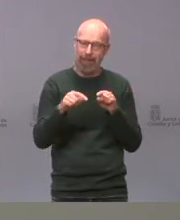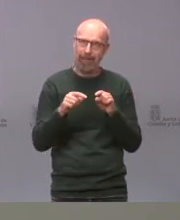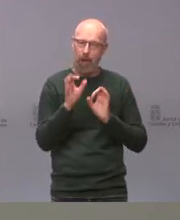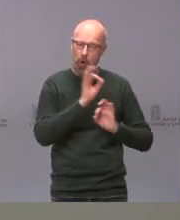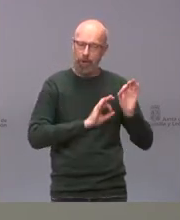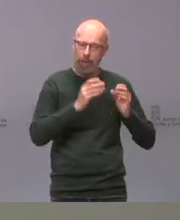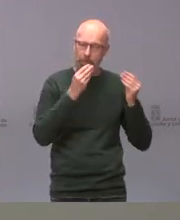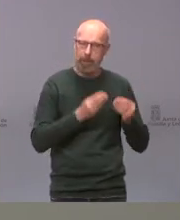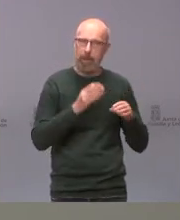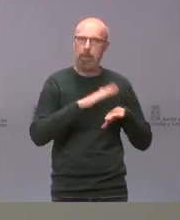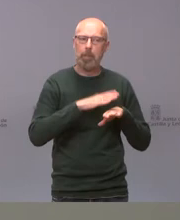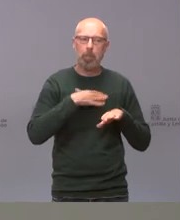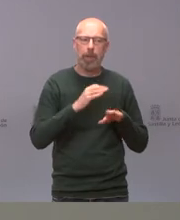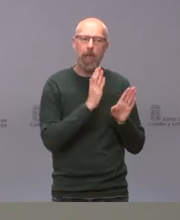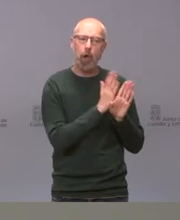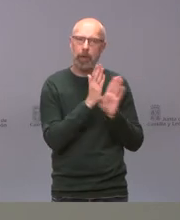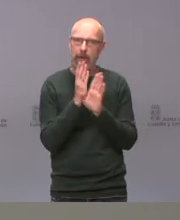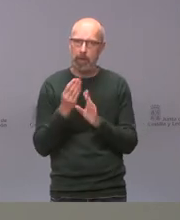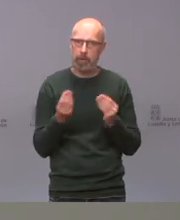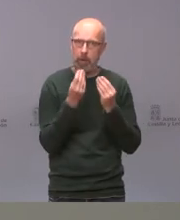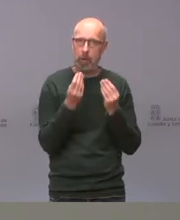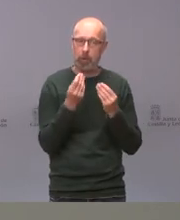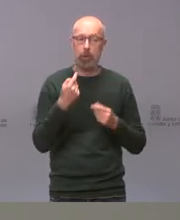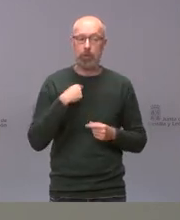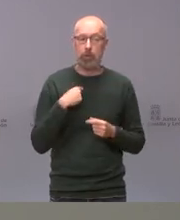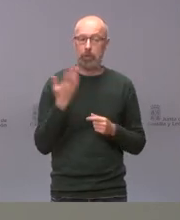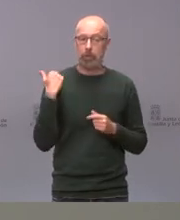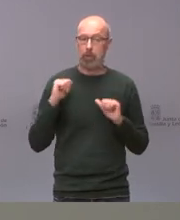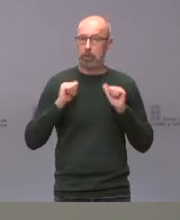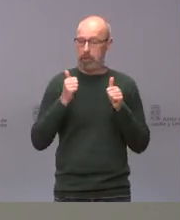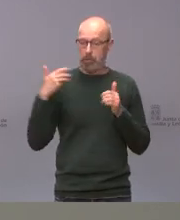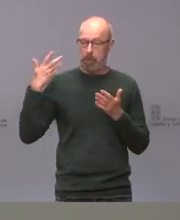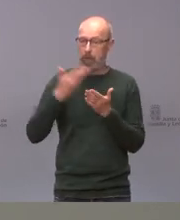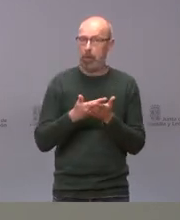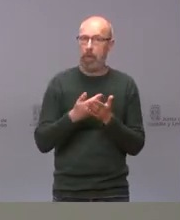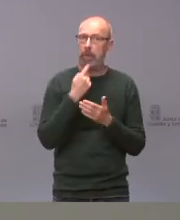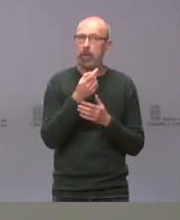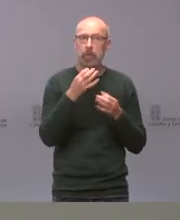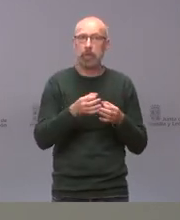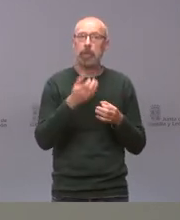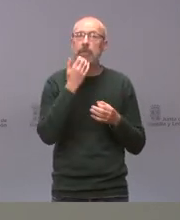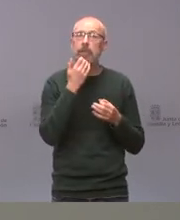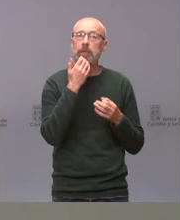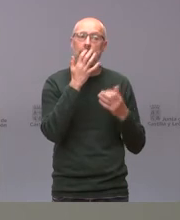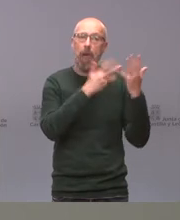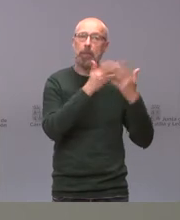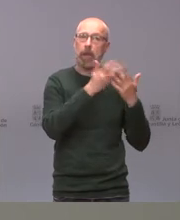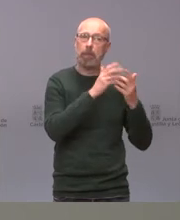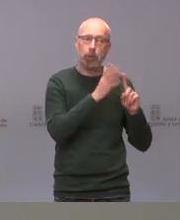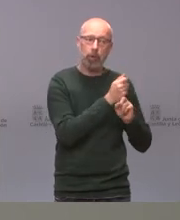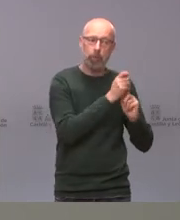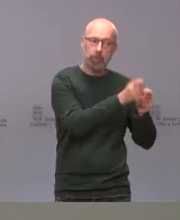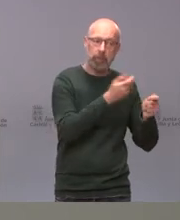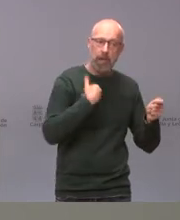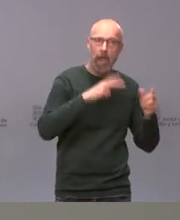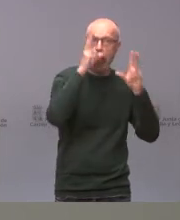una manera más ordenado. Yo desde mi primera comparecencia siempre dije que lo que puede resolver un administrativo que no lo resuelva una enfermera y lo que puede resolver